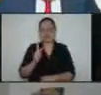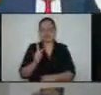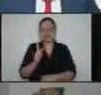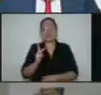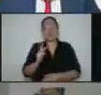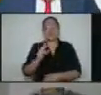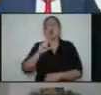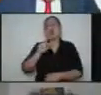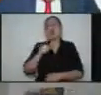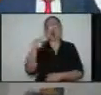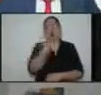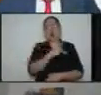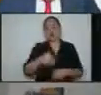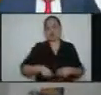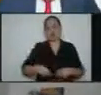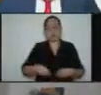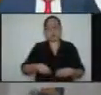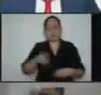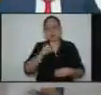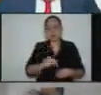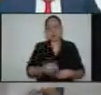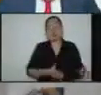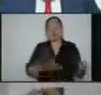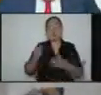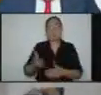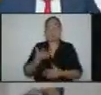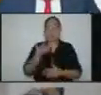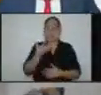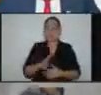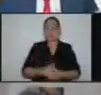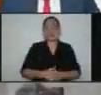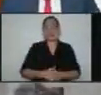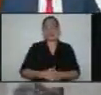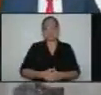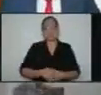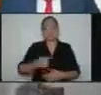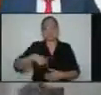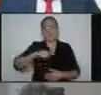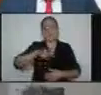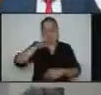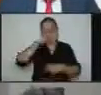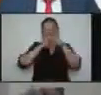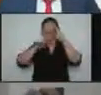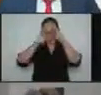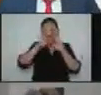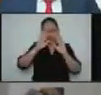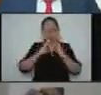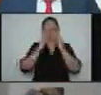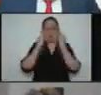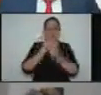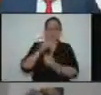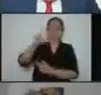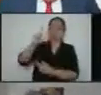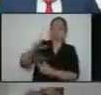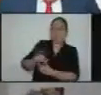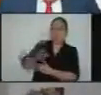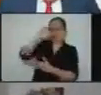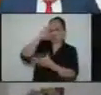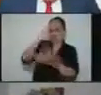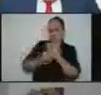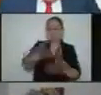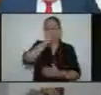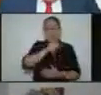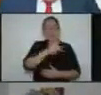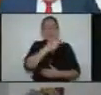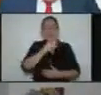es trascendente. 10. Reflexión sobre uso misógino y sexista del hashtag